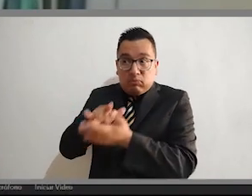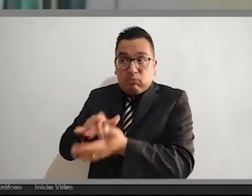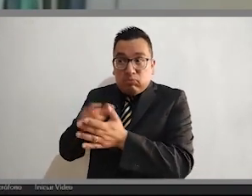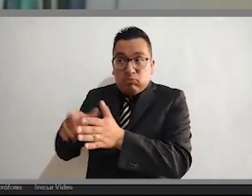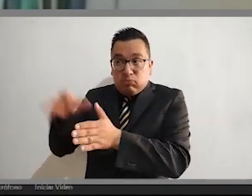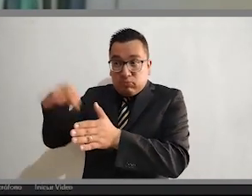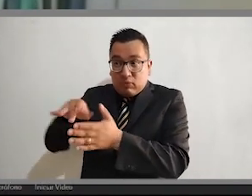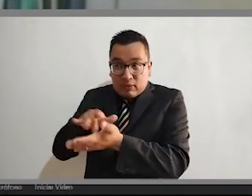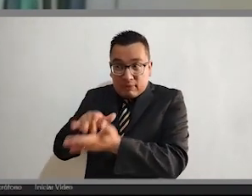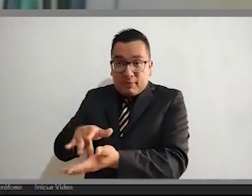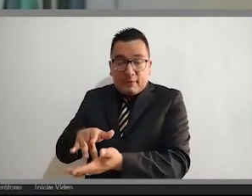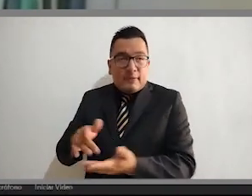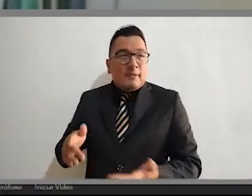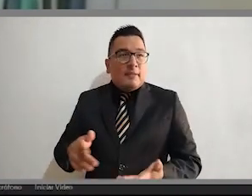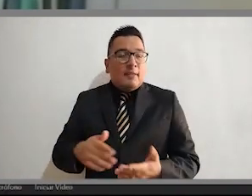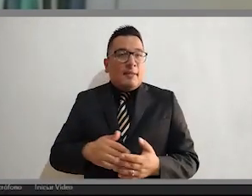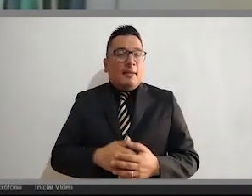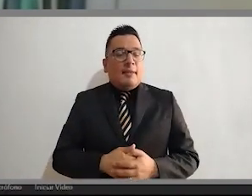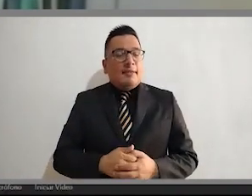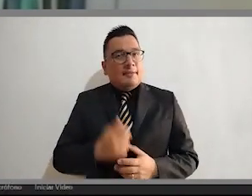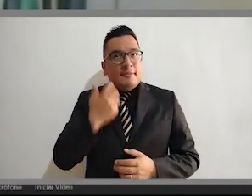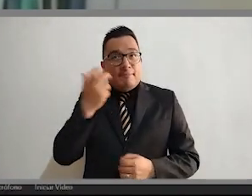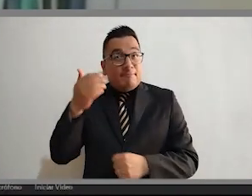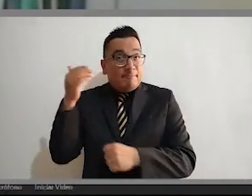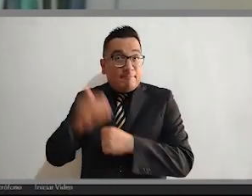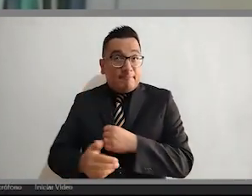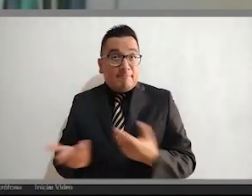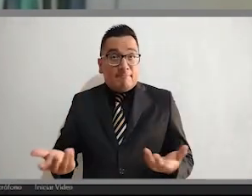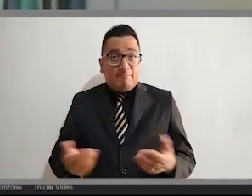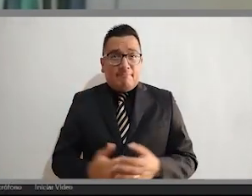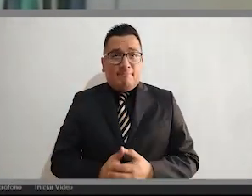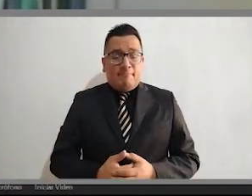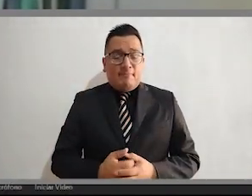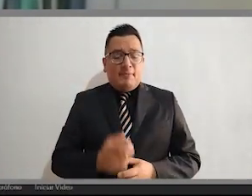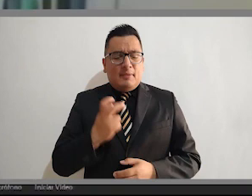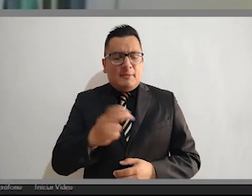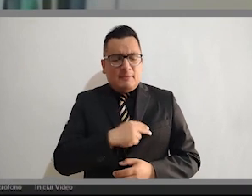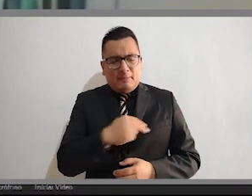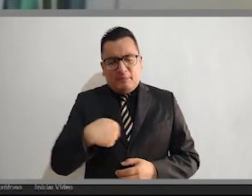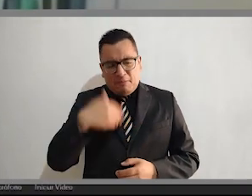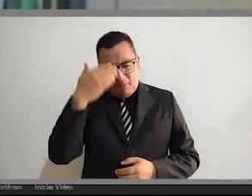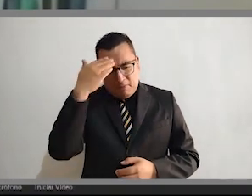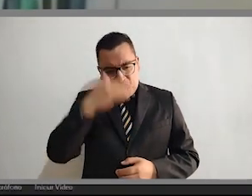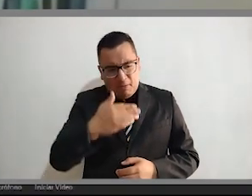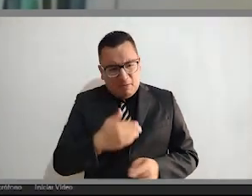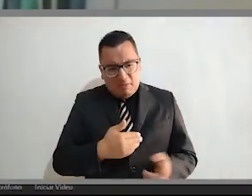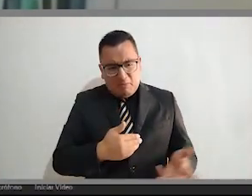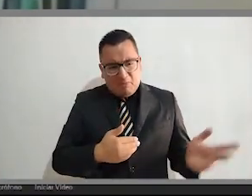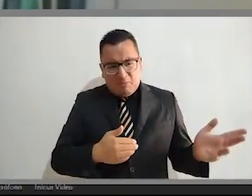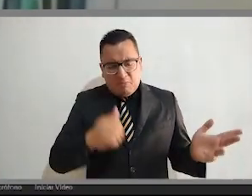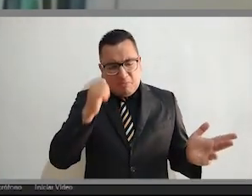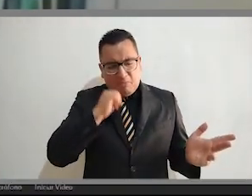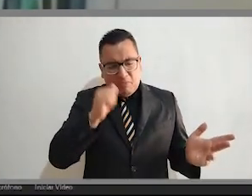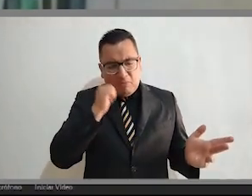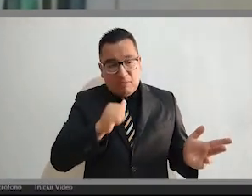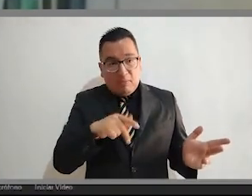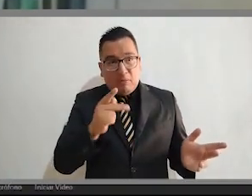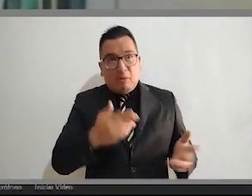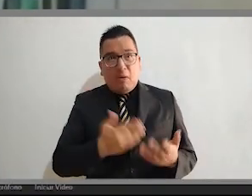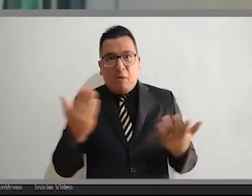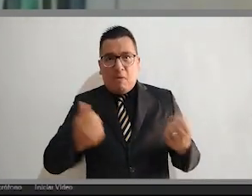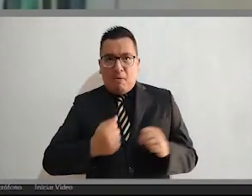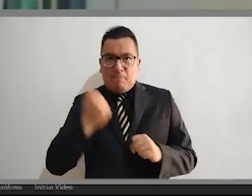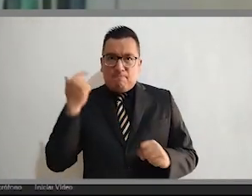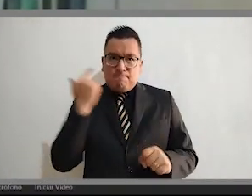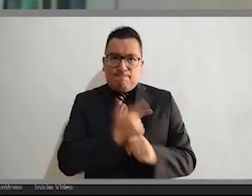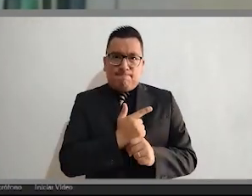¿no?, pues nos damos cuenta que siempre ha existido. Lo que pasa es que empieza a